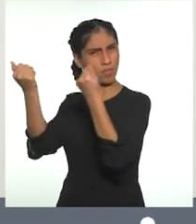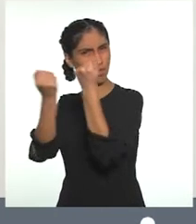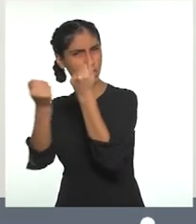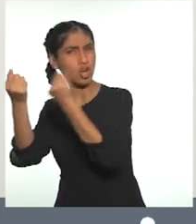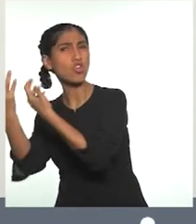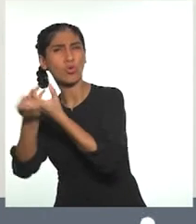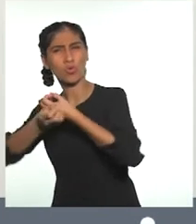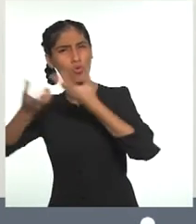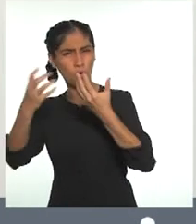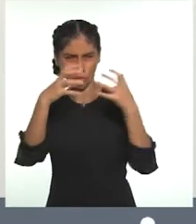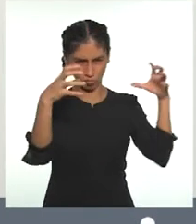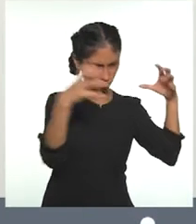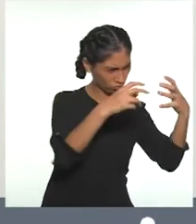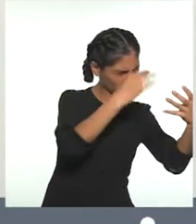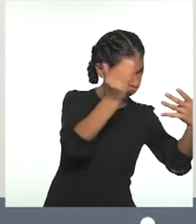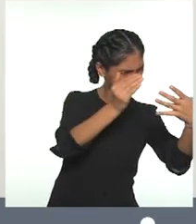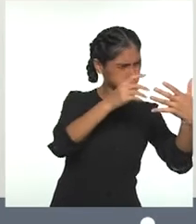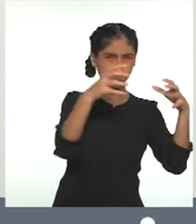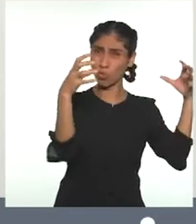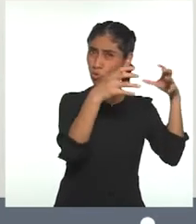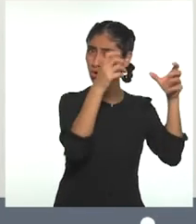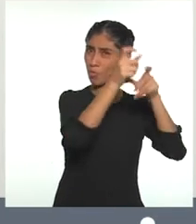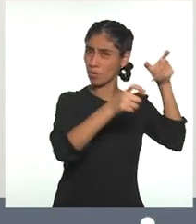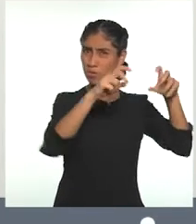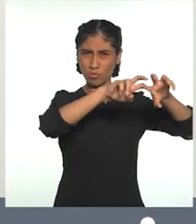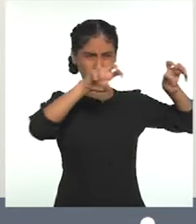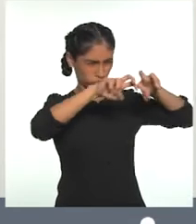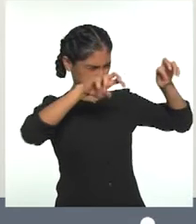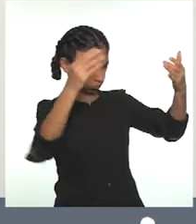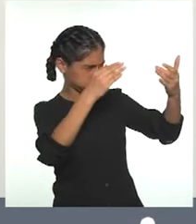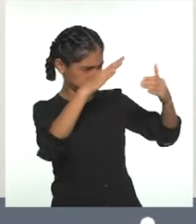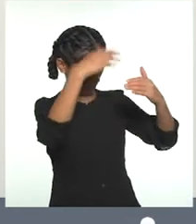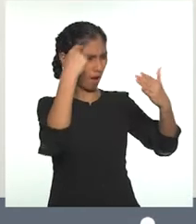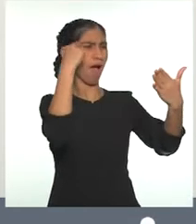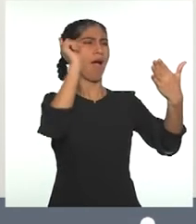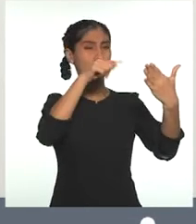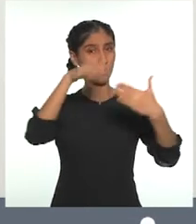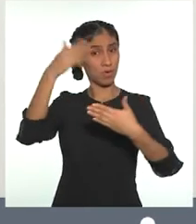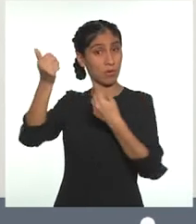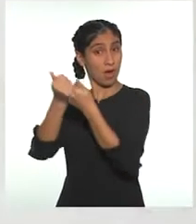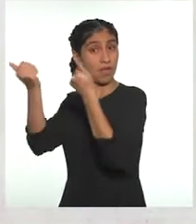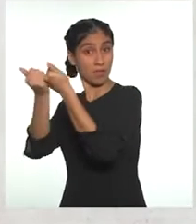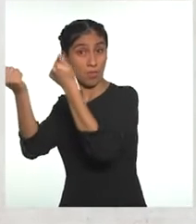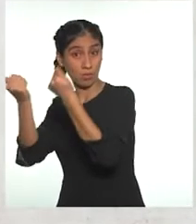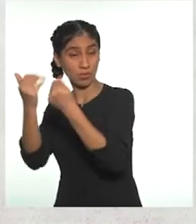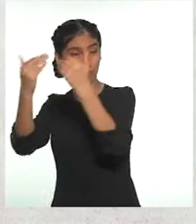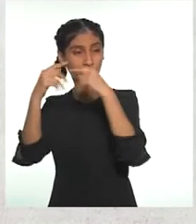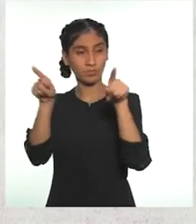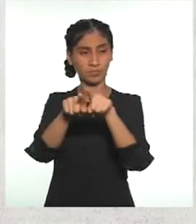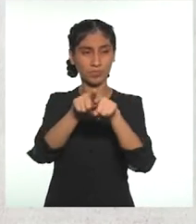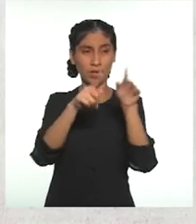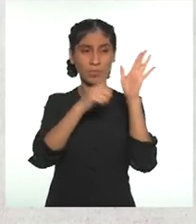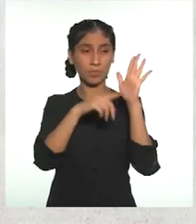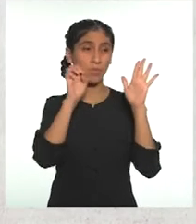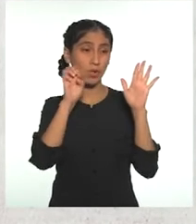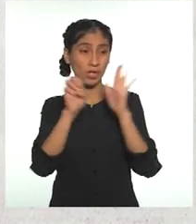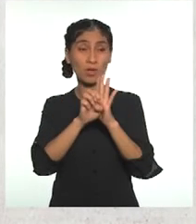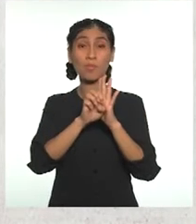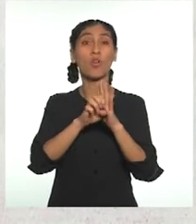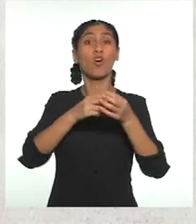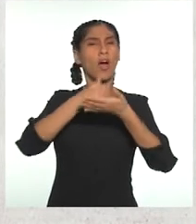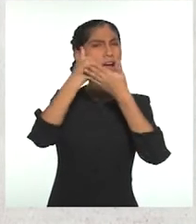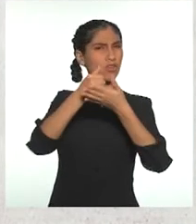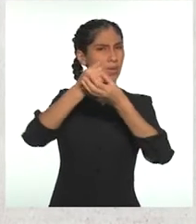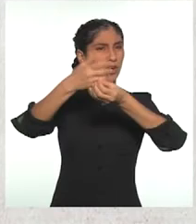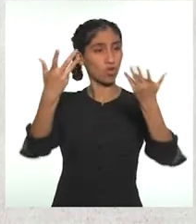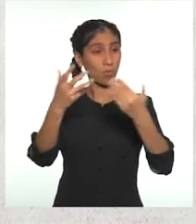en el país a nivel de prevención, que se difundieron a través de los diversos medios como los siguientes: perifoneos